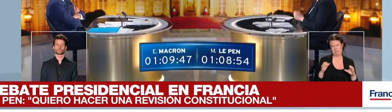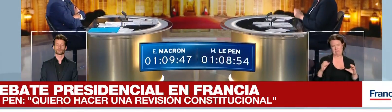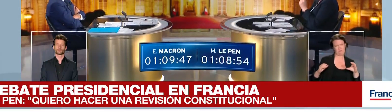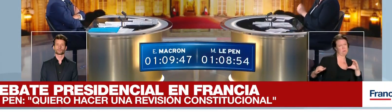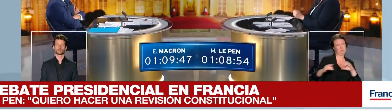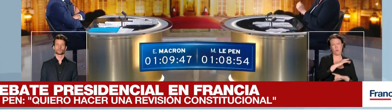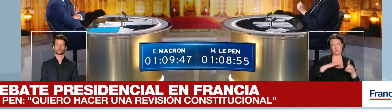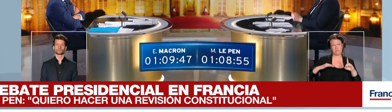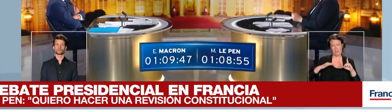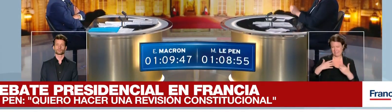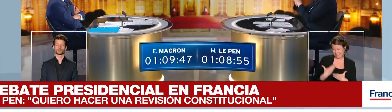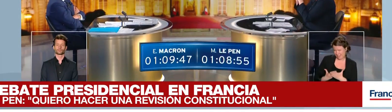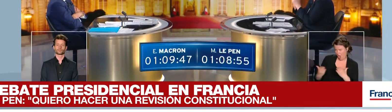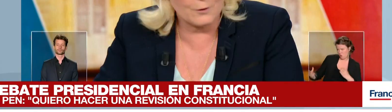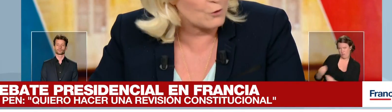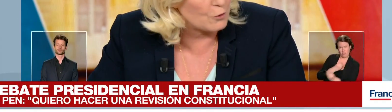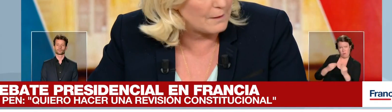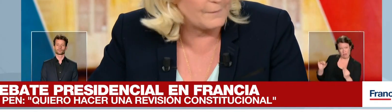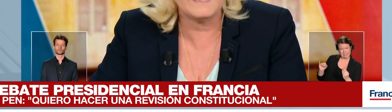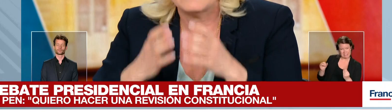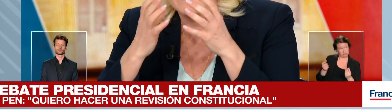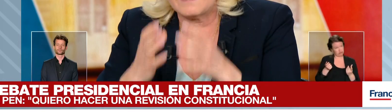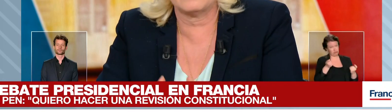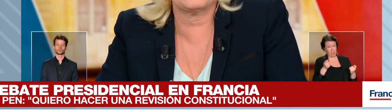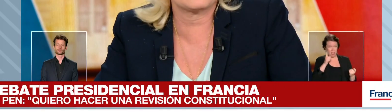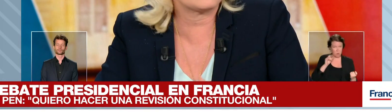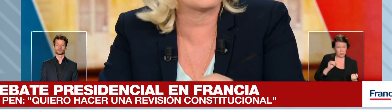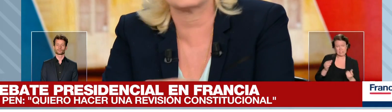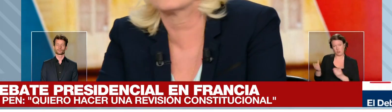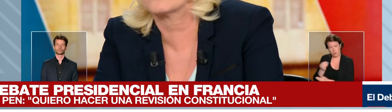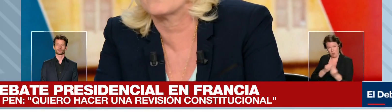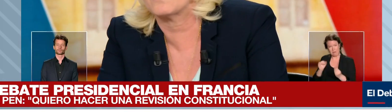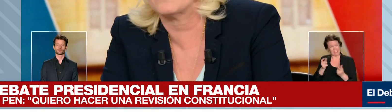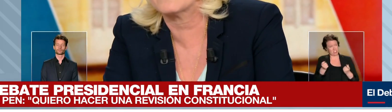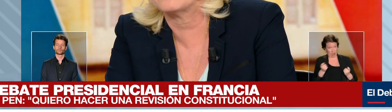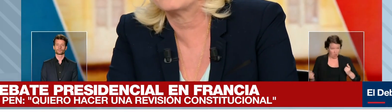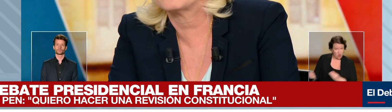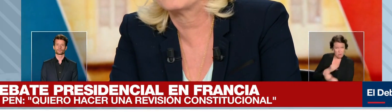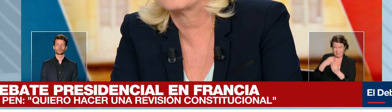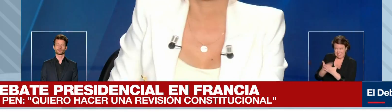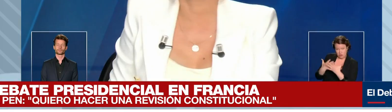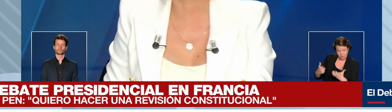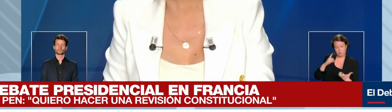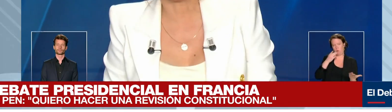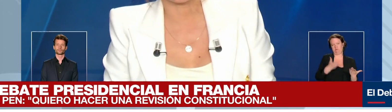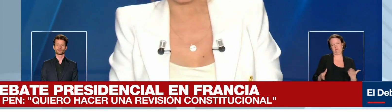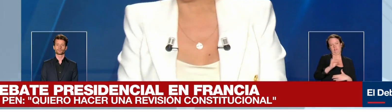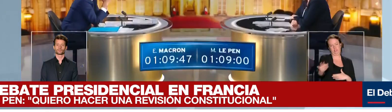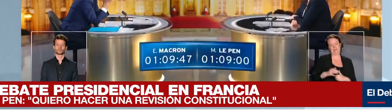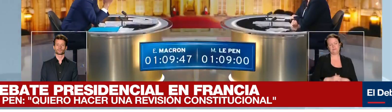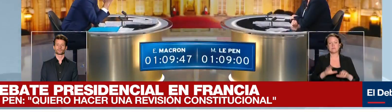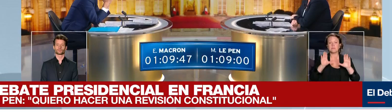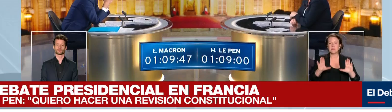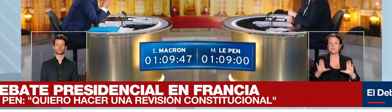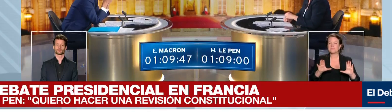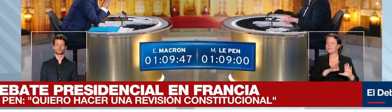social, el gobierno del pueblo, por el pueblo y para el pueblo. Eso es lo que yo quiero hacer, el renacimiento democrático que le ofrezco a los